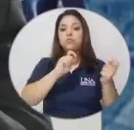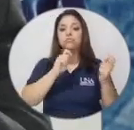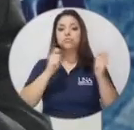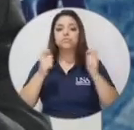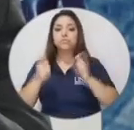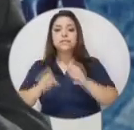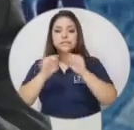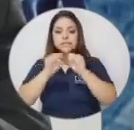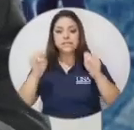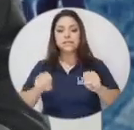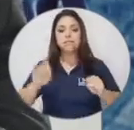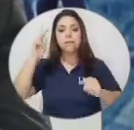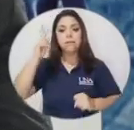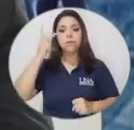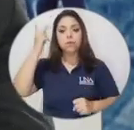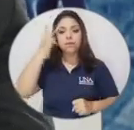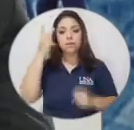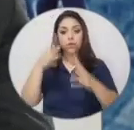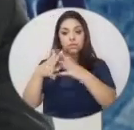político de los Estados Unidos,